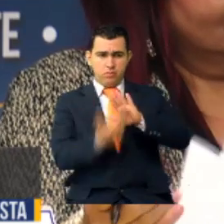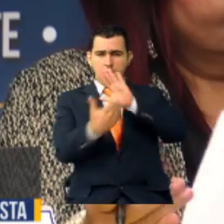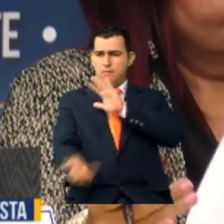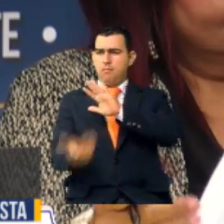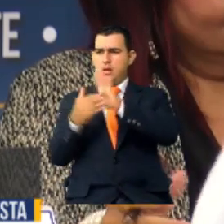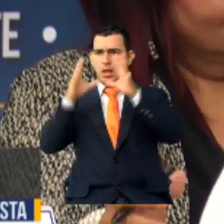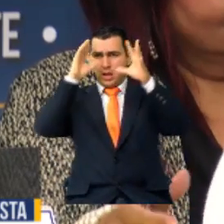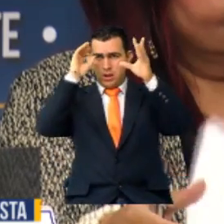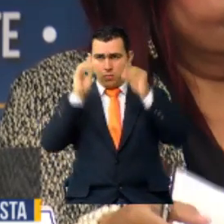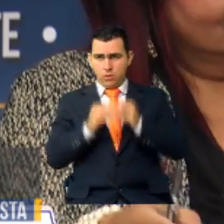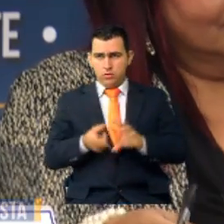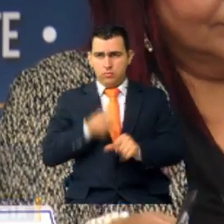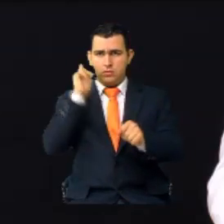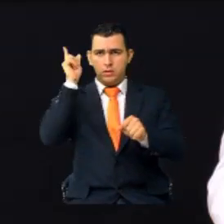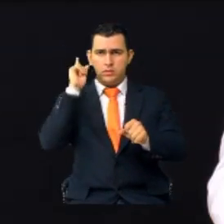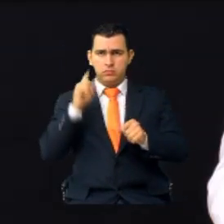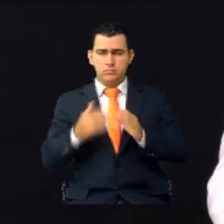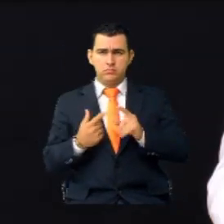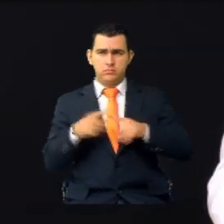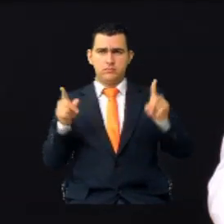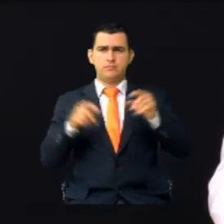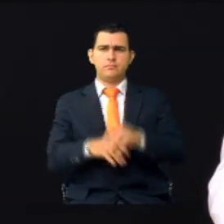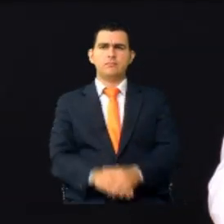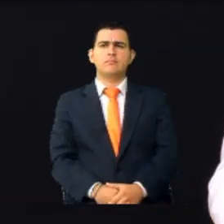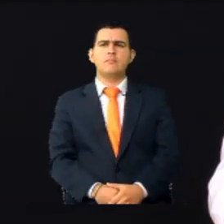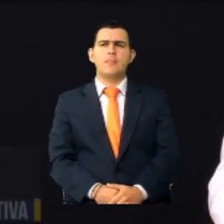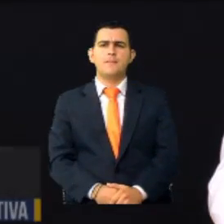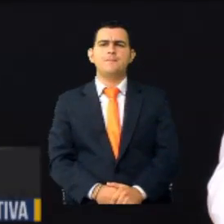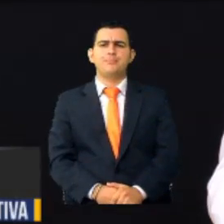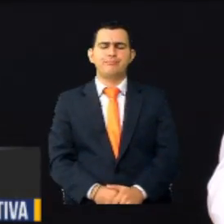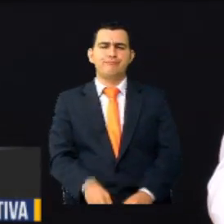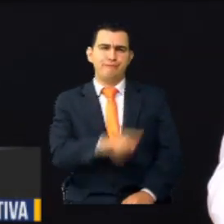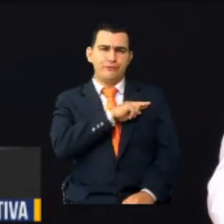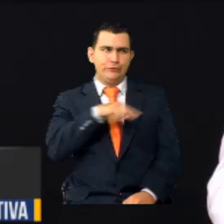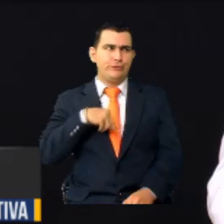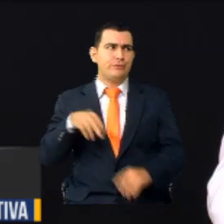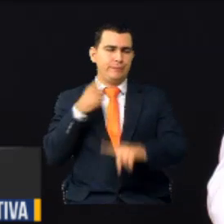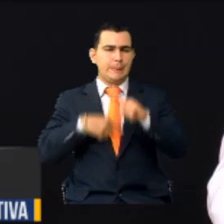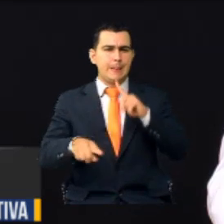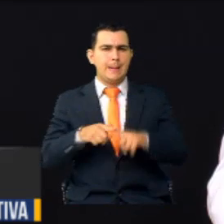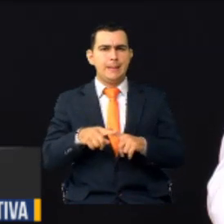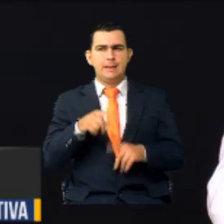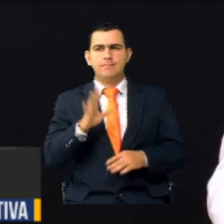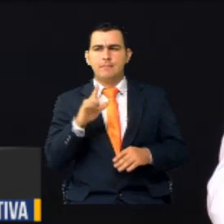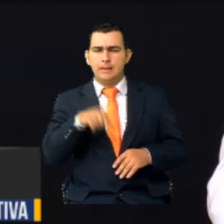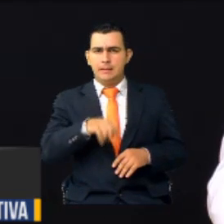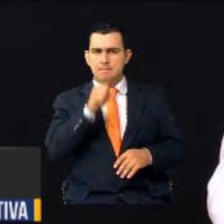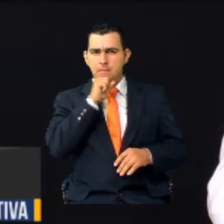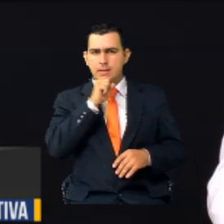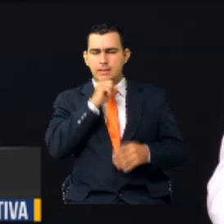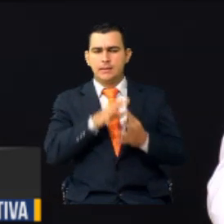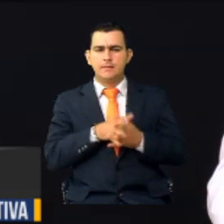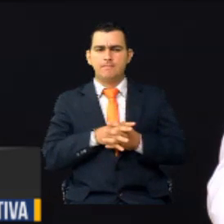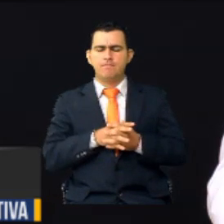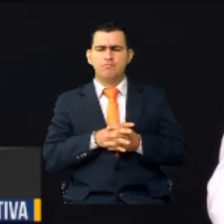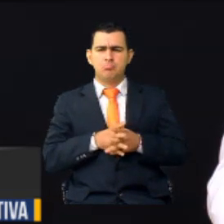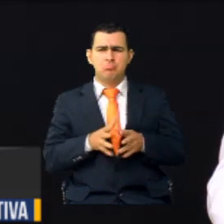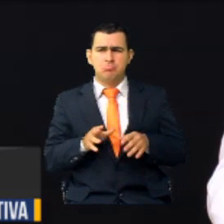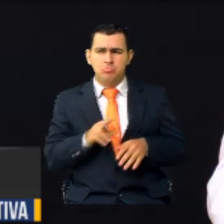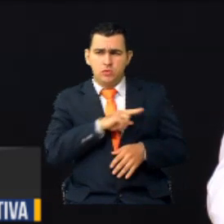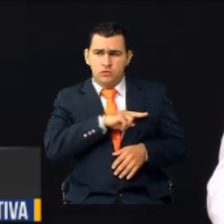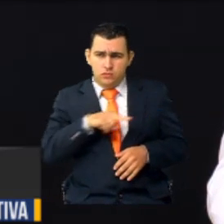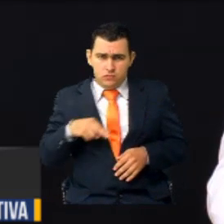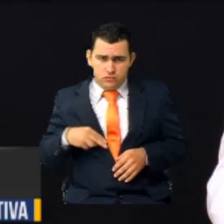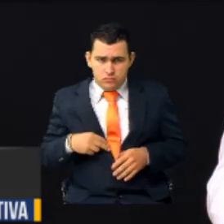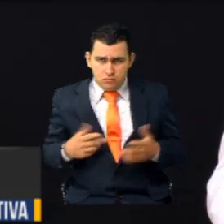otras campañas? Puesto nosotros cuando hablamos de Alianza Alternativa por Barrancabermeja no lo hicimos pensando sobre